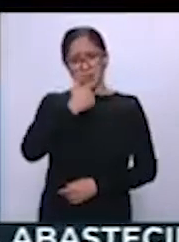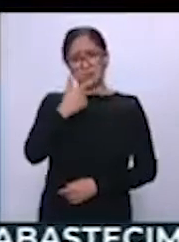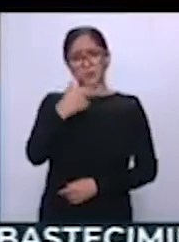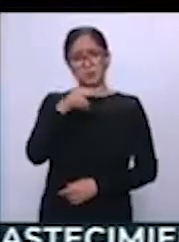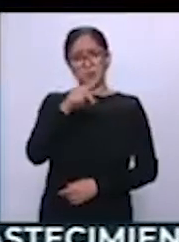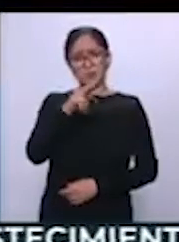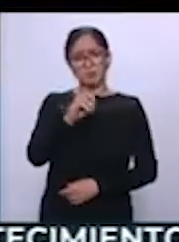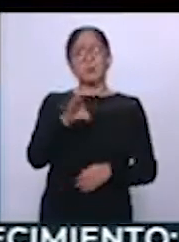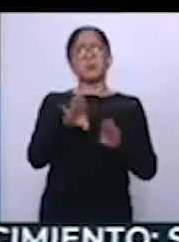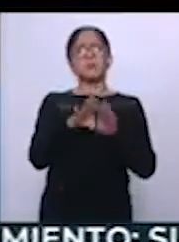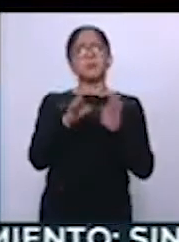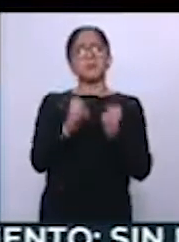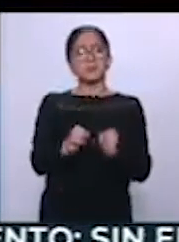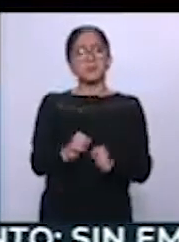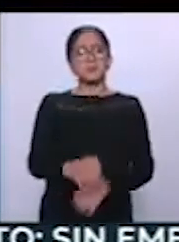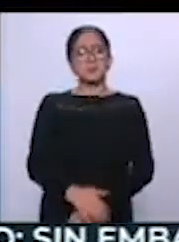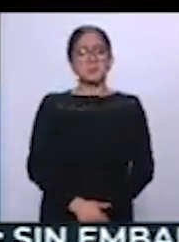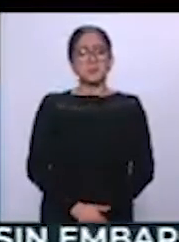¿cómo estás?